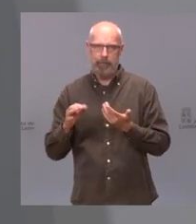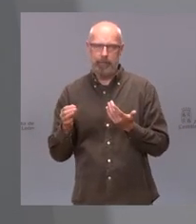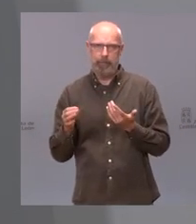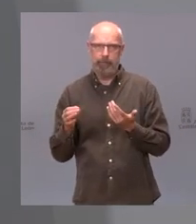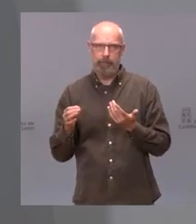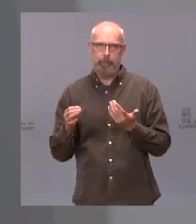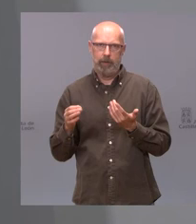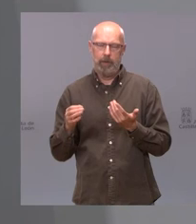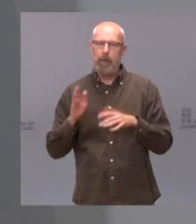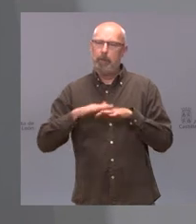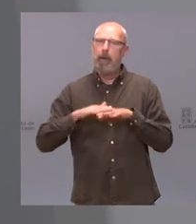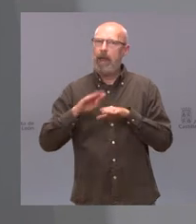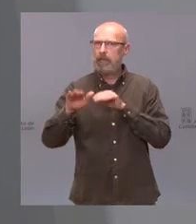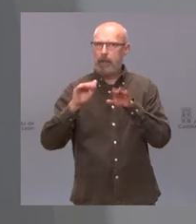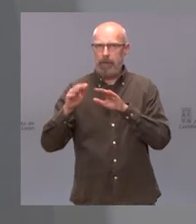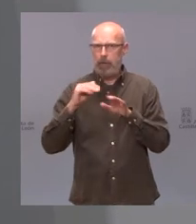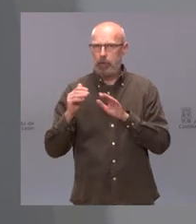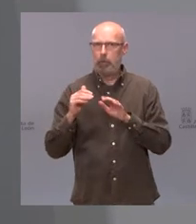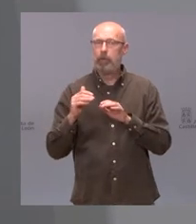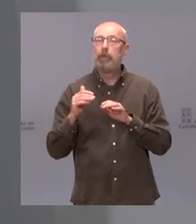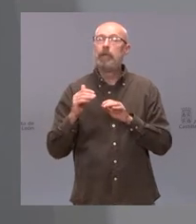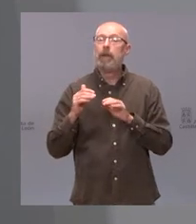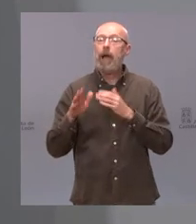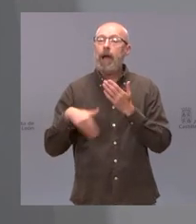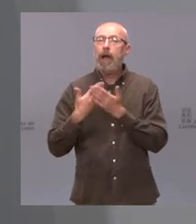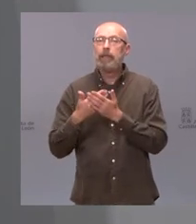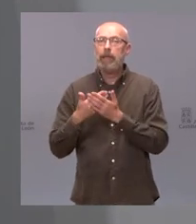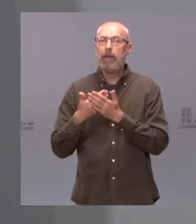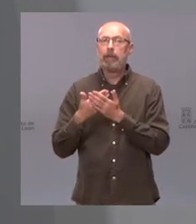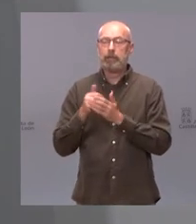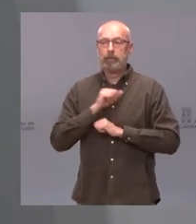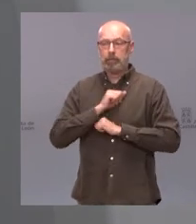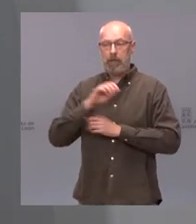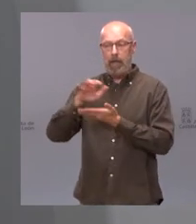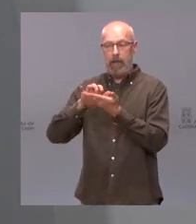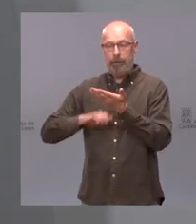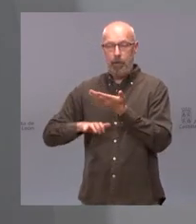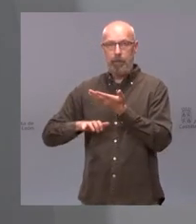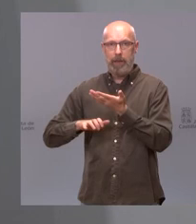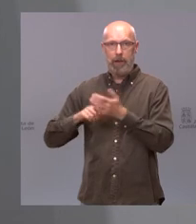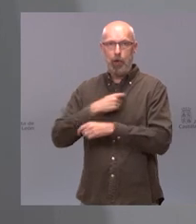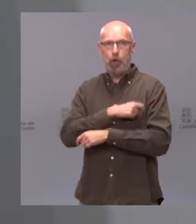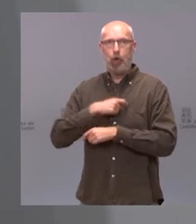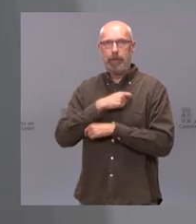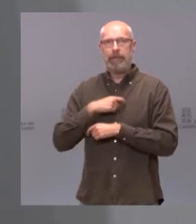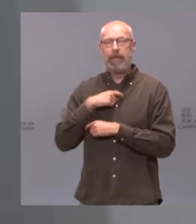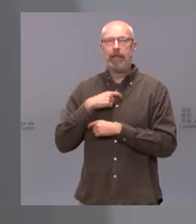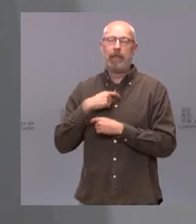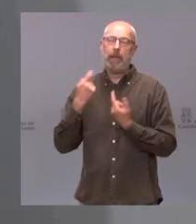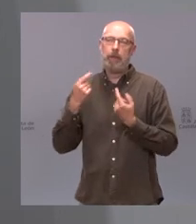los llamamientos cuando tengamos ese informe del Comité de Bioética que ayer se